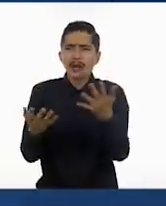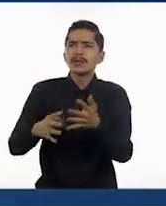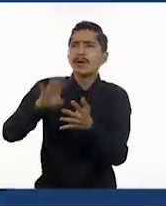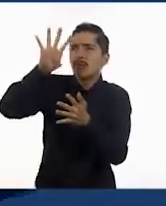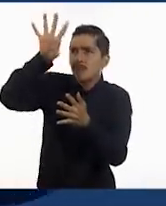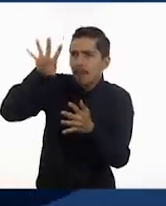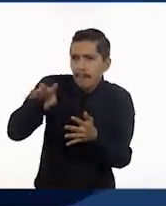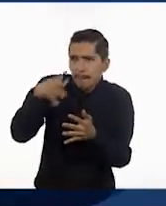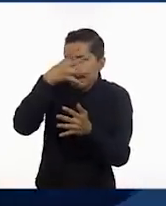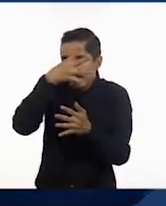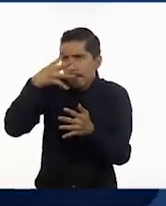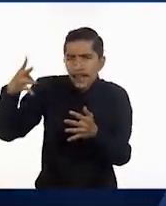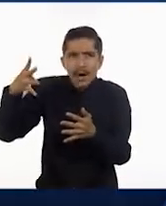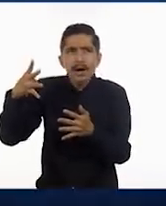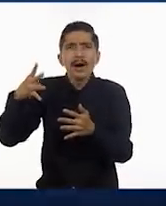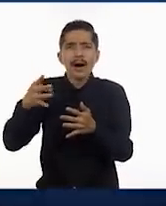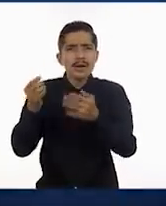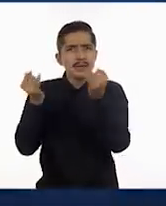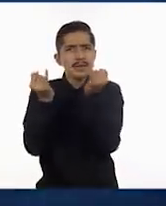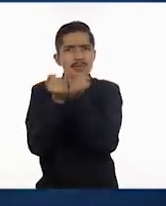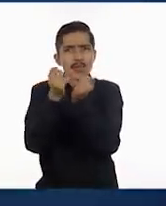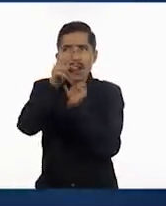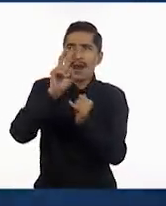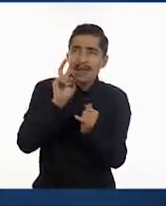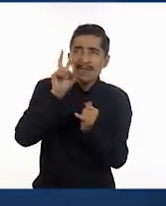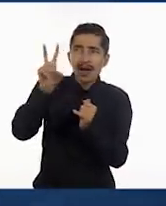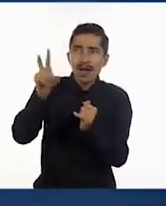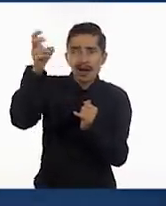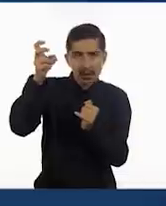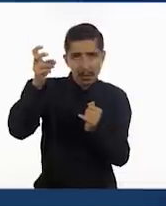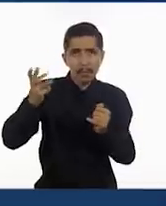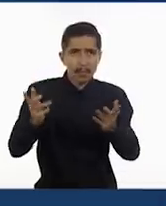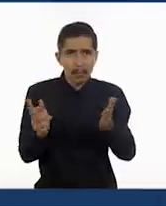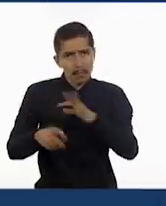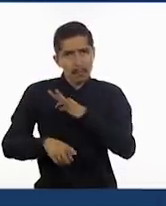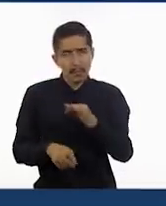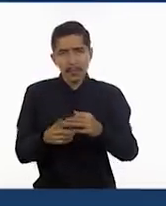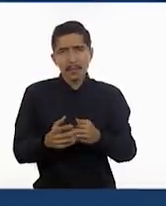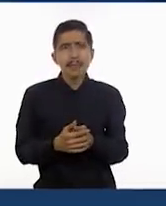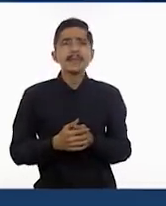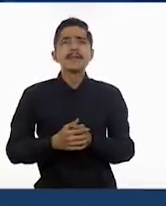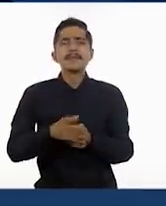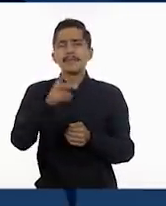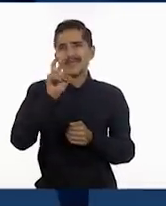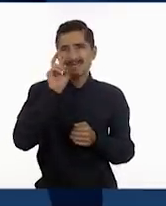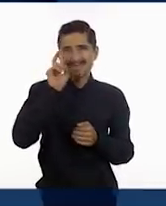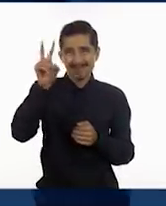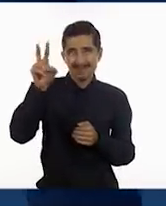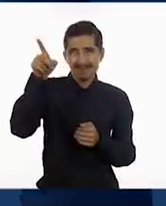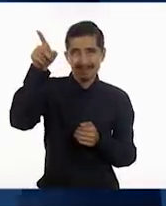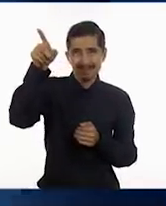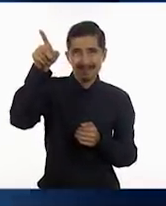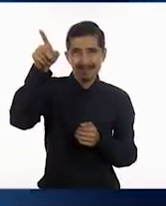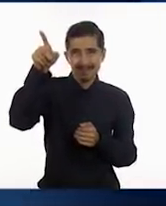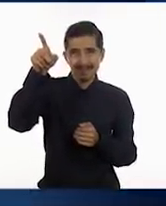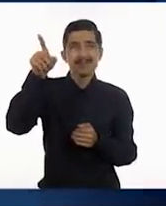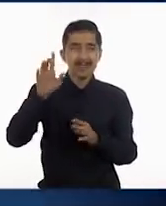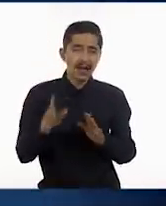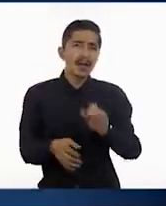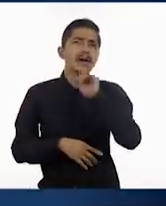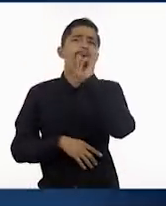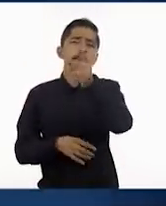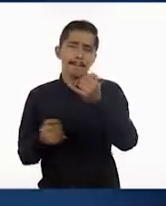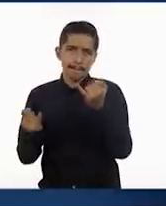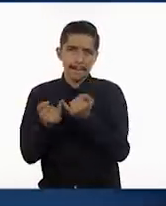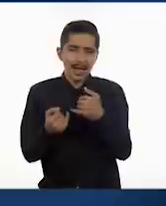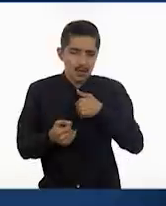cuaderno también el cuadro como el que nosotros vamos a ver a continuación. Muy bien. Está apareciendo, ustedes lo están viendo, y nosotros también lo